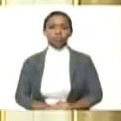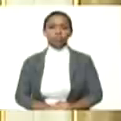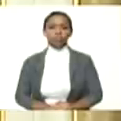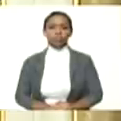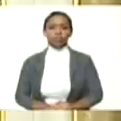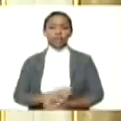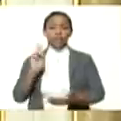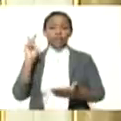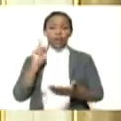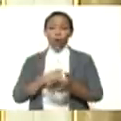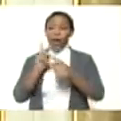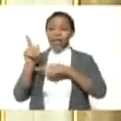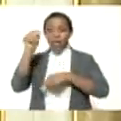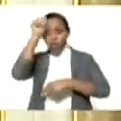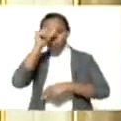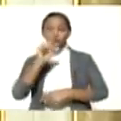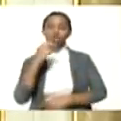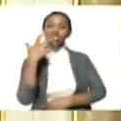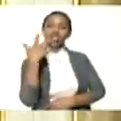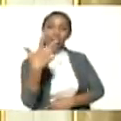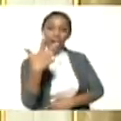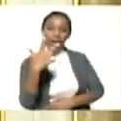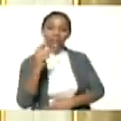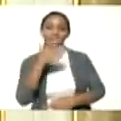Y llegó aquel domingo 3 de diciembre.